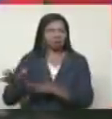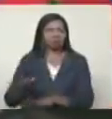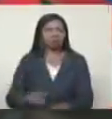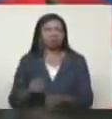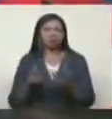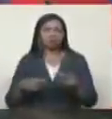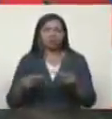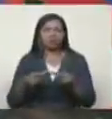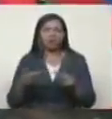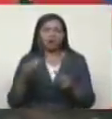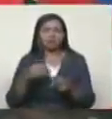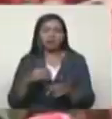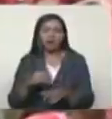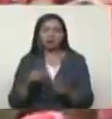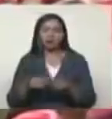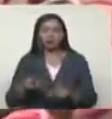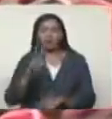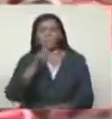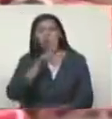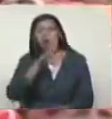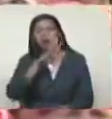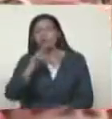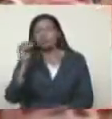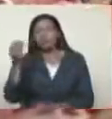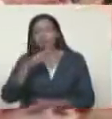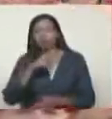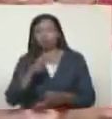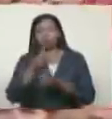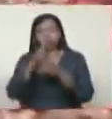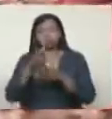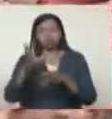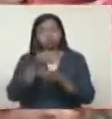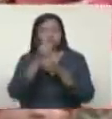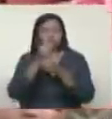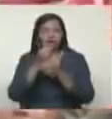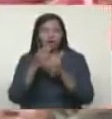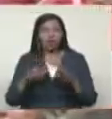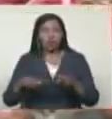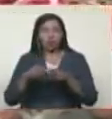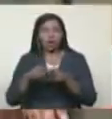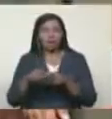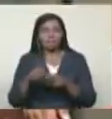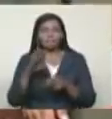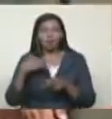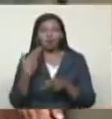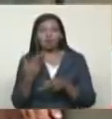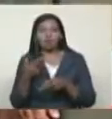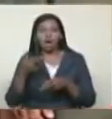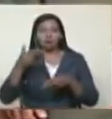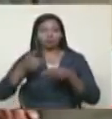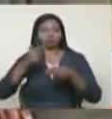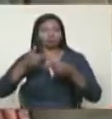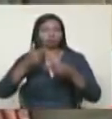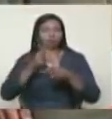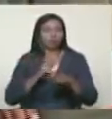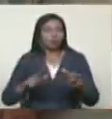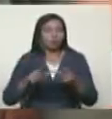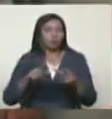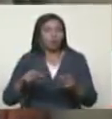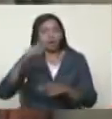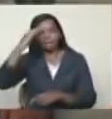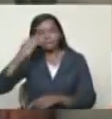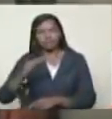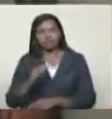explosivo calibre 40 milímetros con alto poder letal que podrían amenazar a uno de nuestras unidades militares allá.